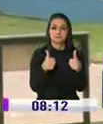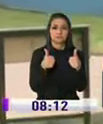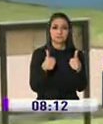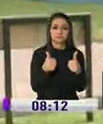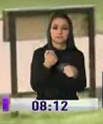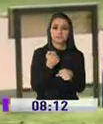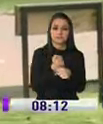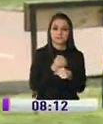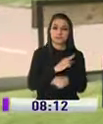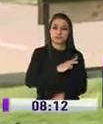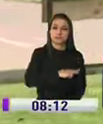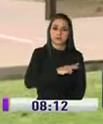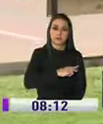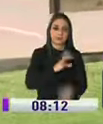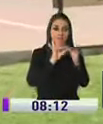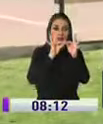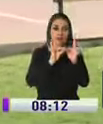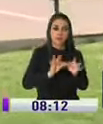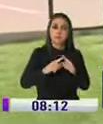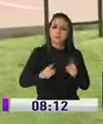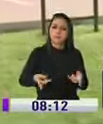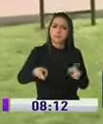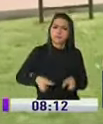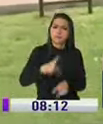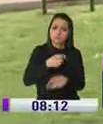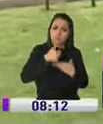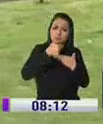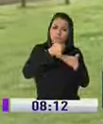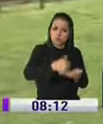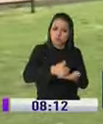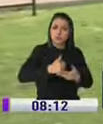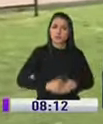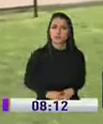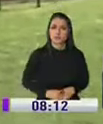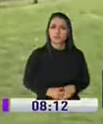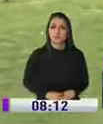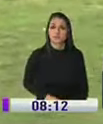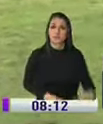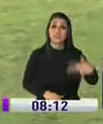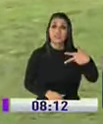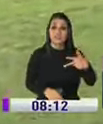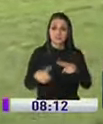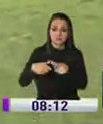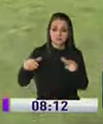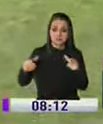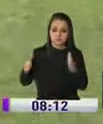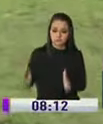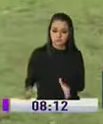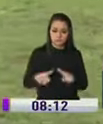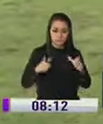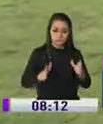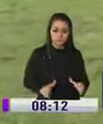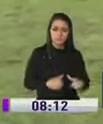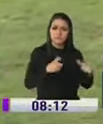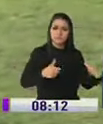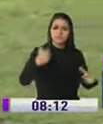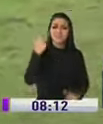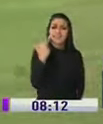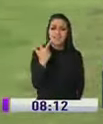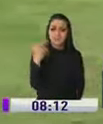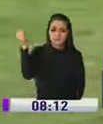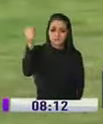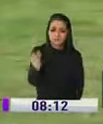pero nosotros también colaboremos. Como decíamos, ahí tenemos 3 contenedores, o sea que ni pretexto para que podamos poner la